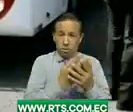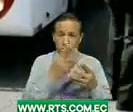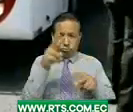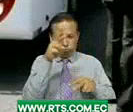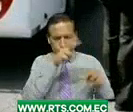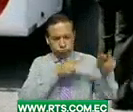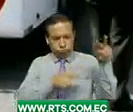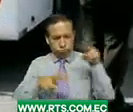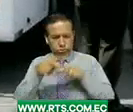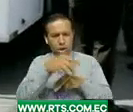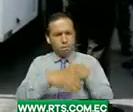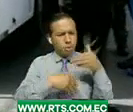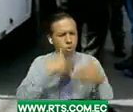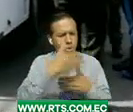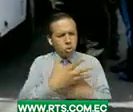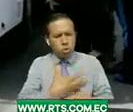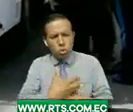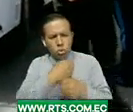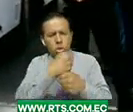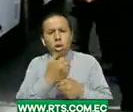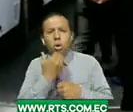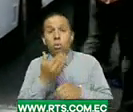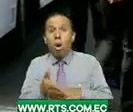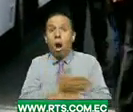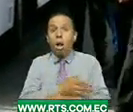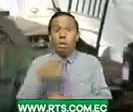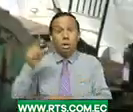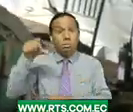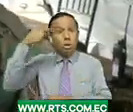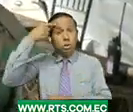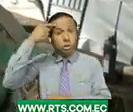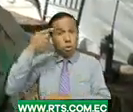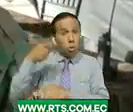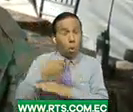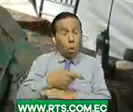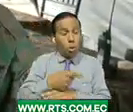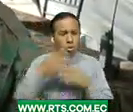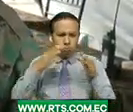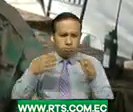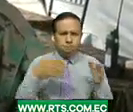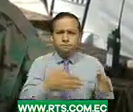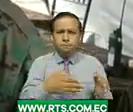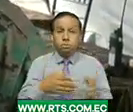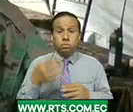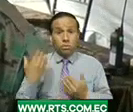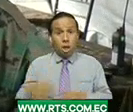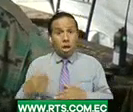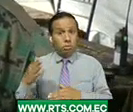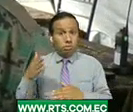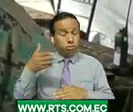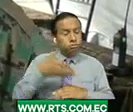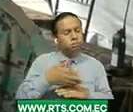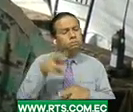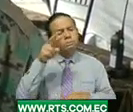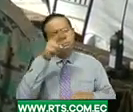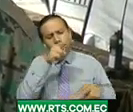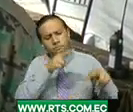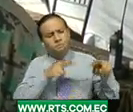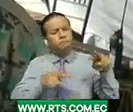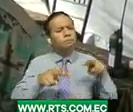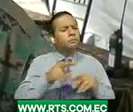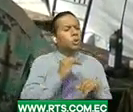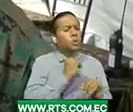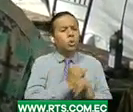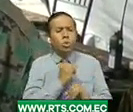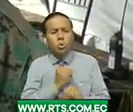de seguridad que se está ejerciendo desde que se determinó el estado de excepción. Se pudo verificar que están cumpliendo cada una de las instituciones